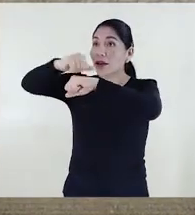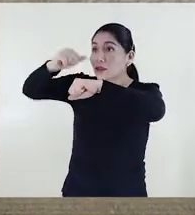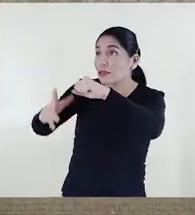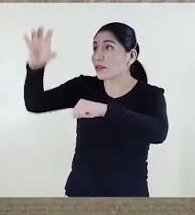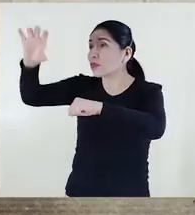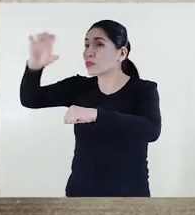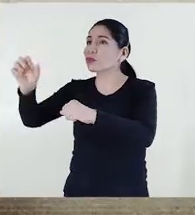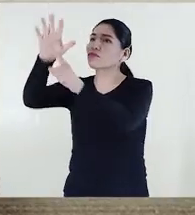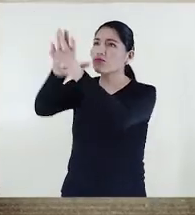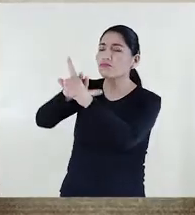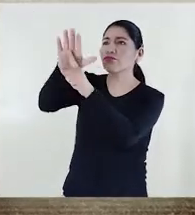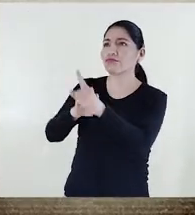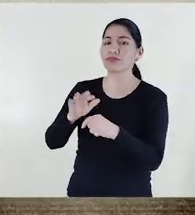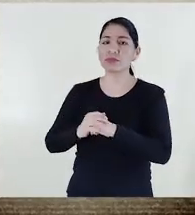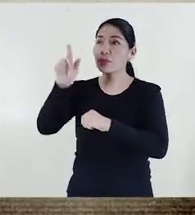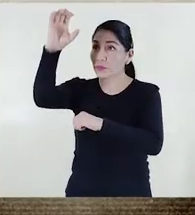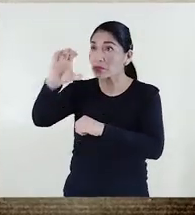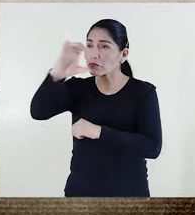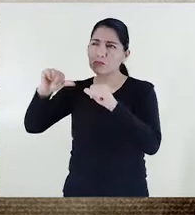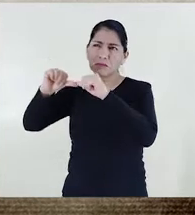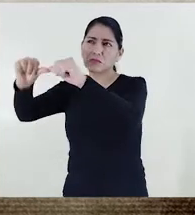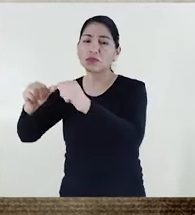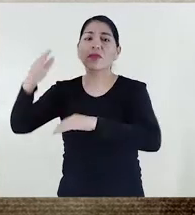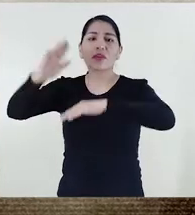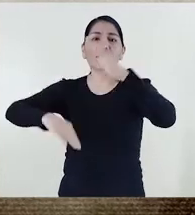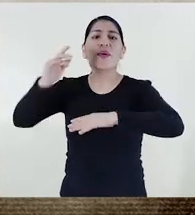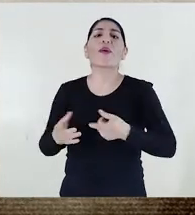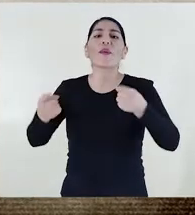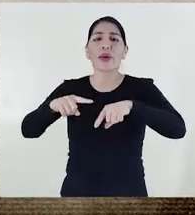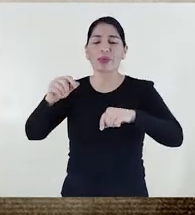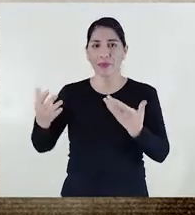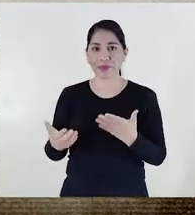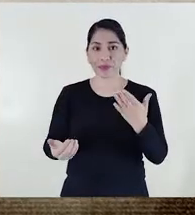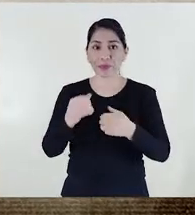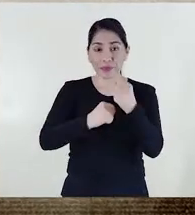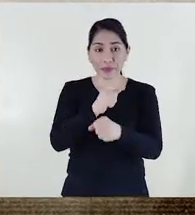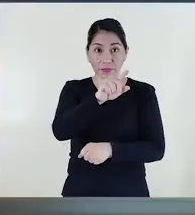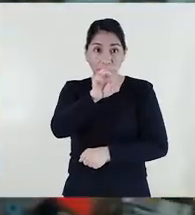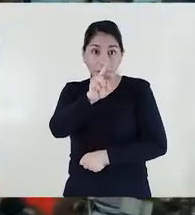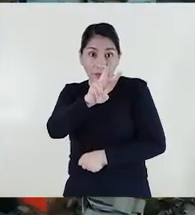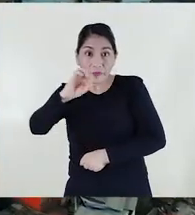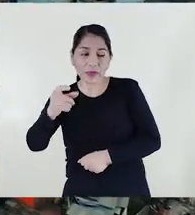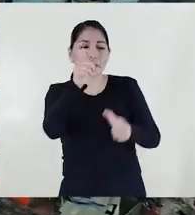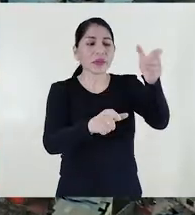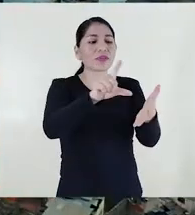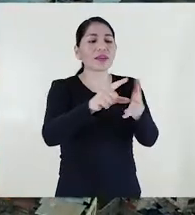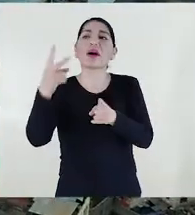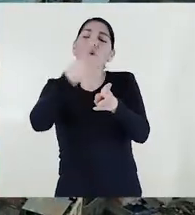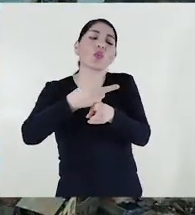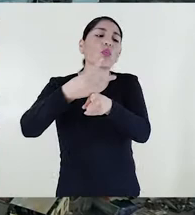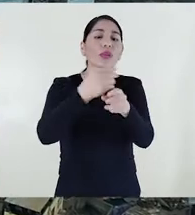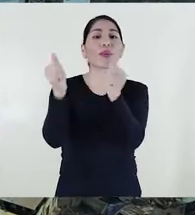a Jesús. Y la cruz sigue ahí, aunque una nueva construida en la década de los 20 del siglo pasado, vigilando y